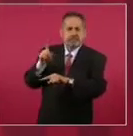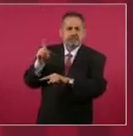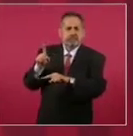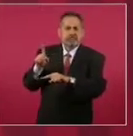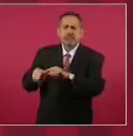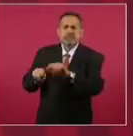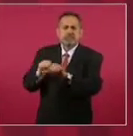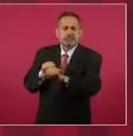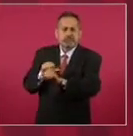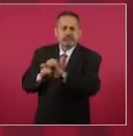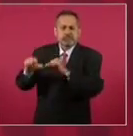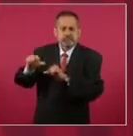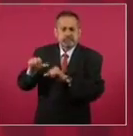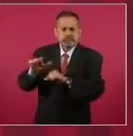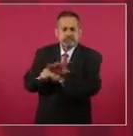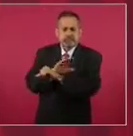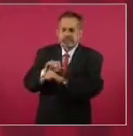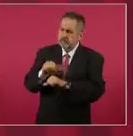propusiera este cambio,